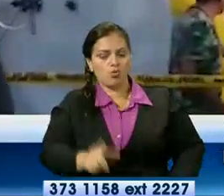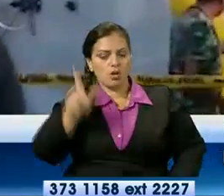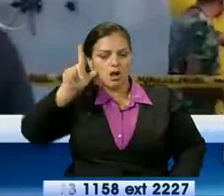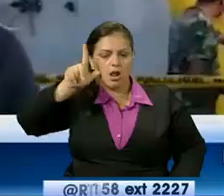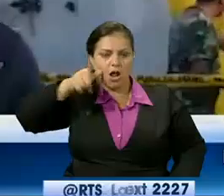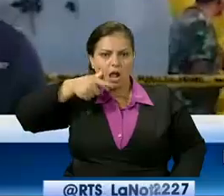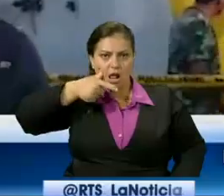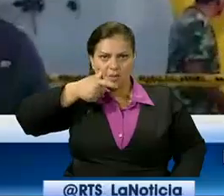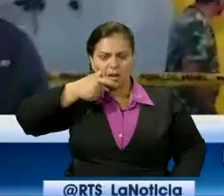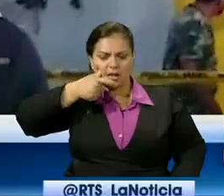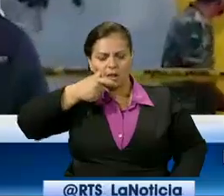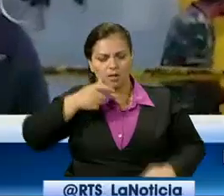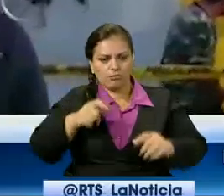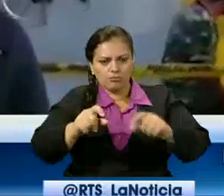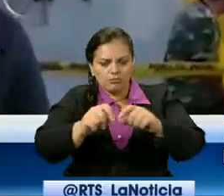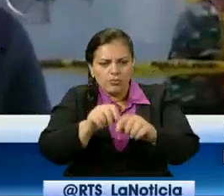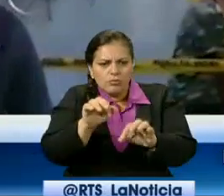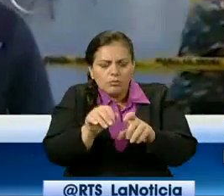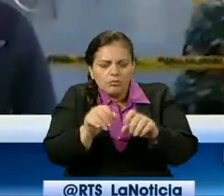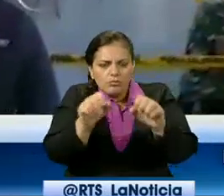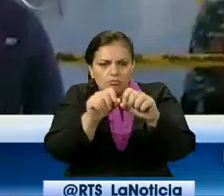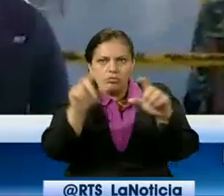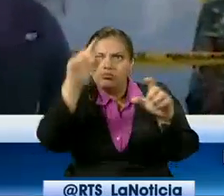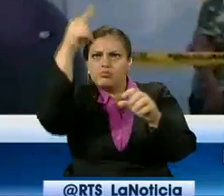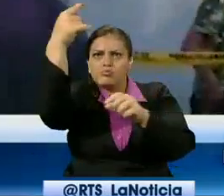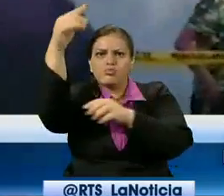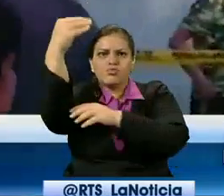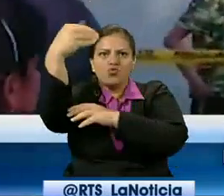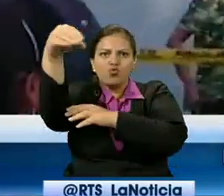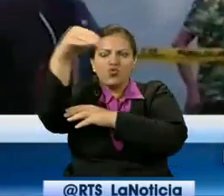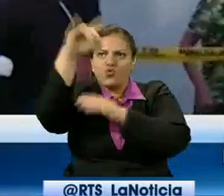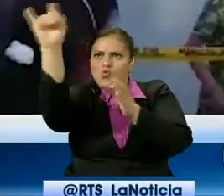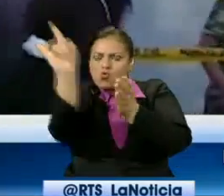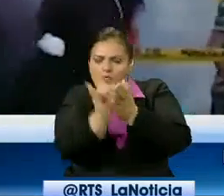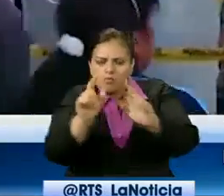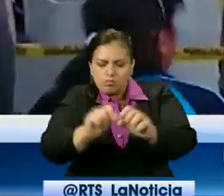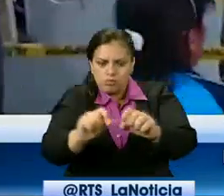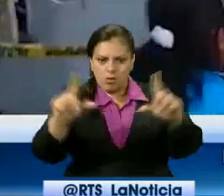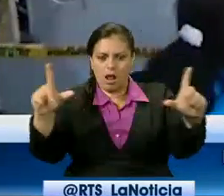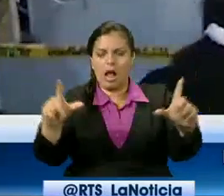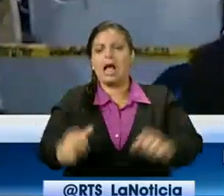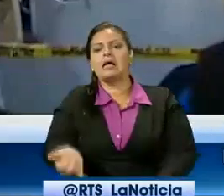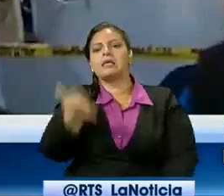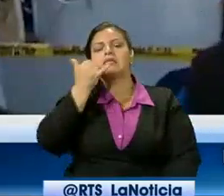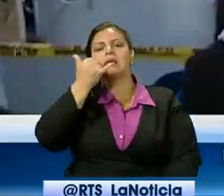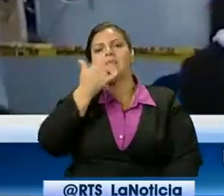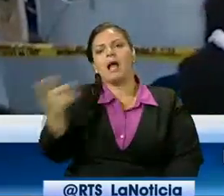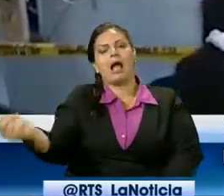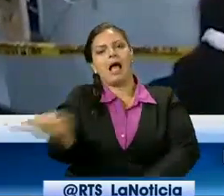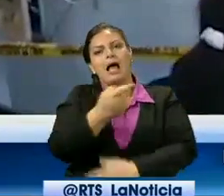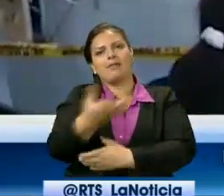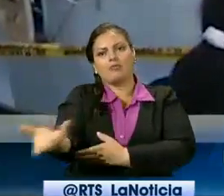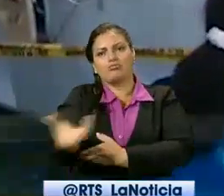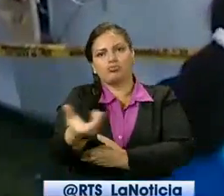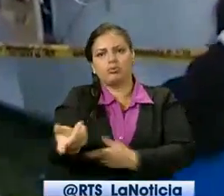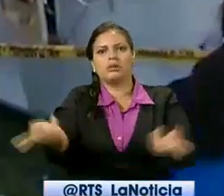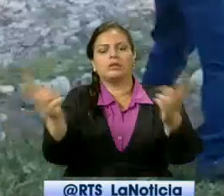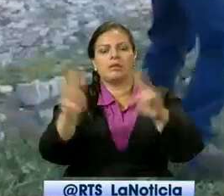Las autoridades realizan las indagaciones para determinar las causas de este nuevo percance vial.